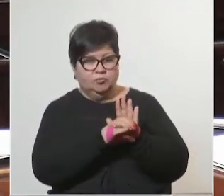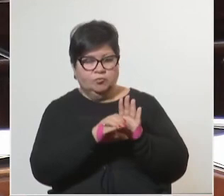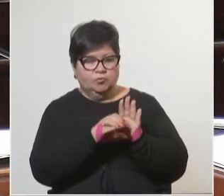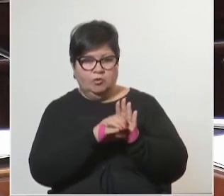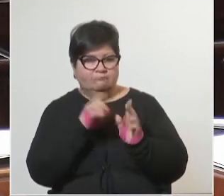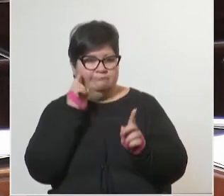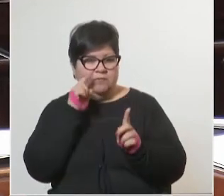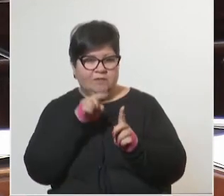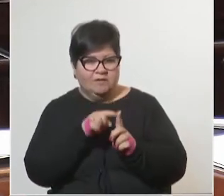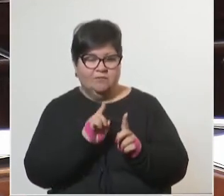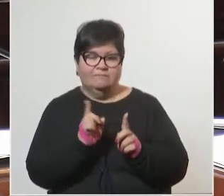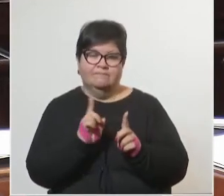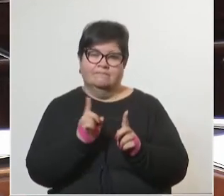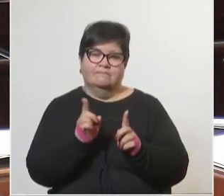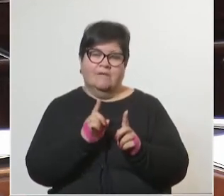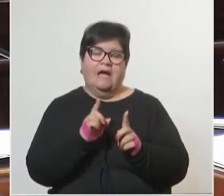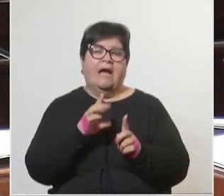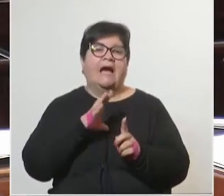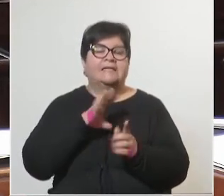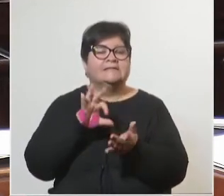un sistema carcelario